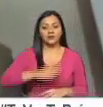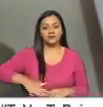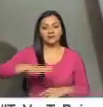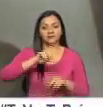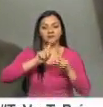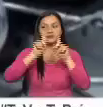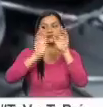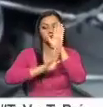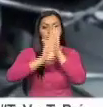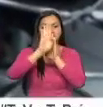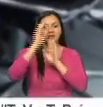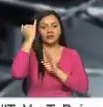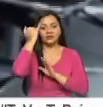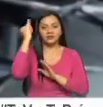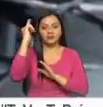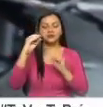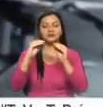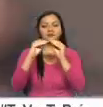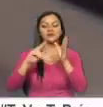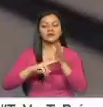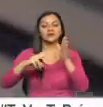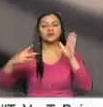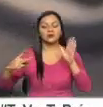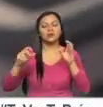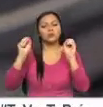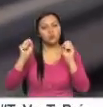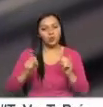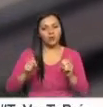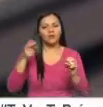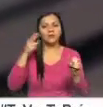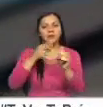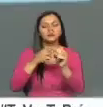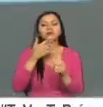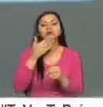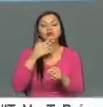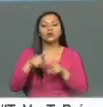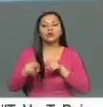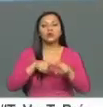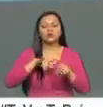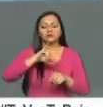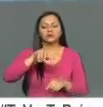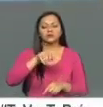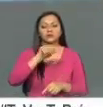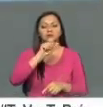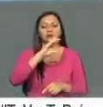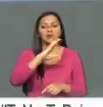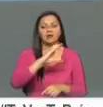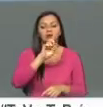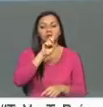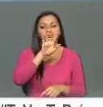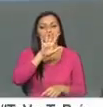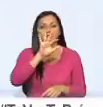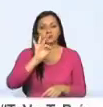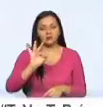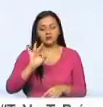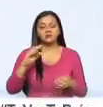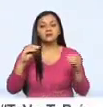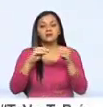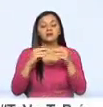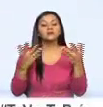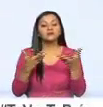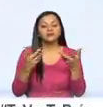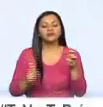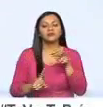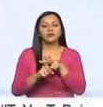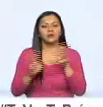emprendedores en el área de innovación y tecnología podrán participar en el concurso HAC 153, mediante el cual se impulsa